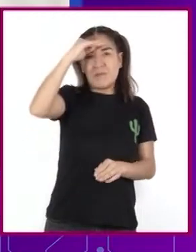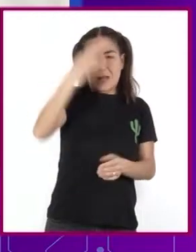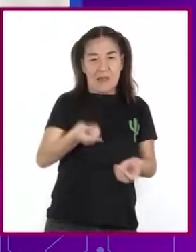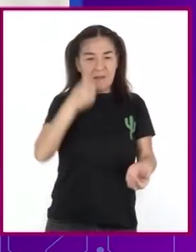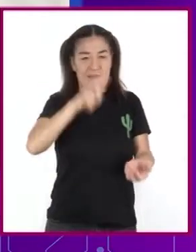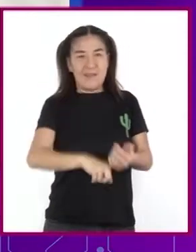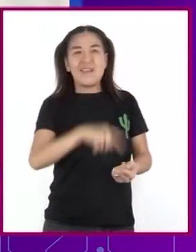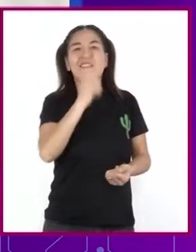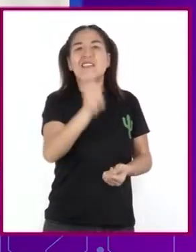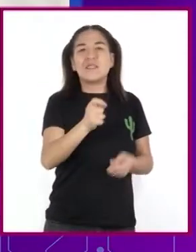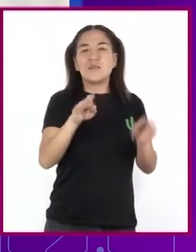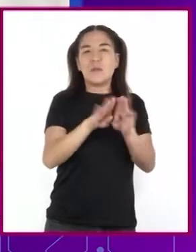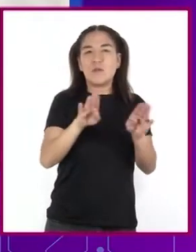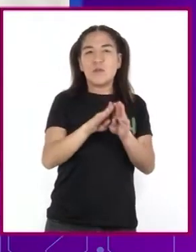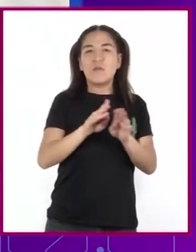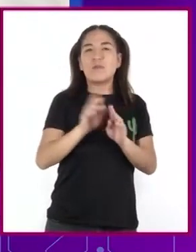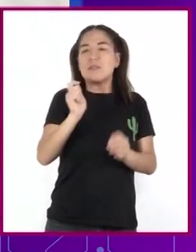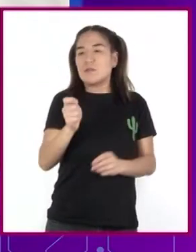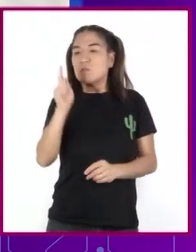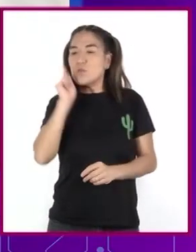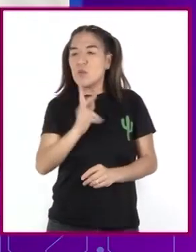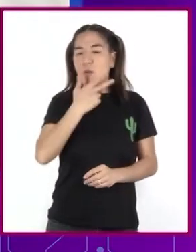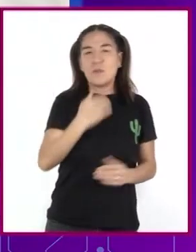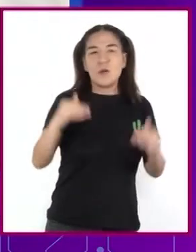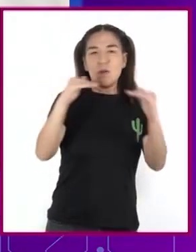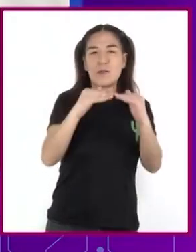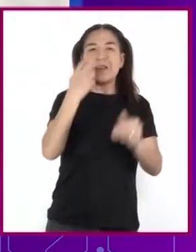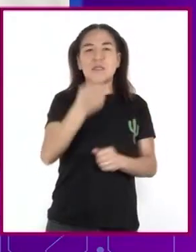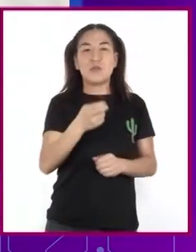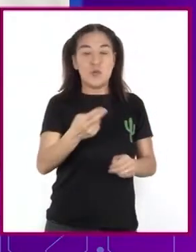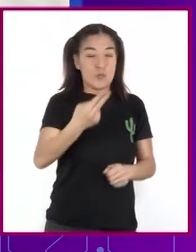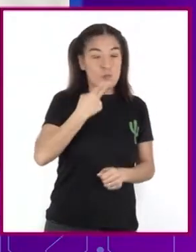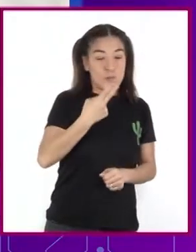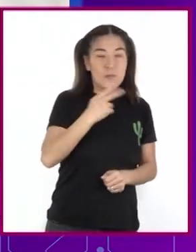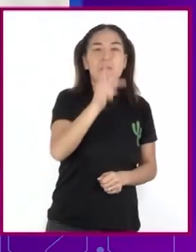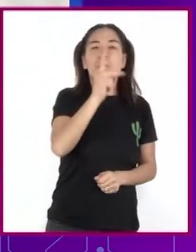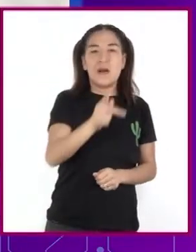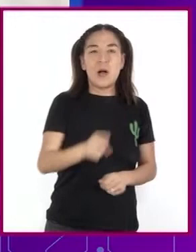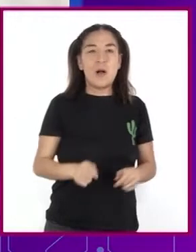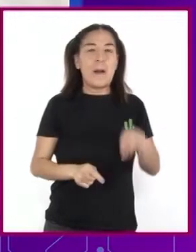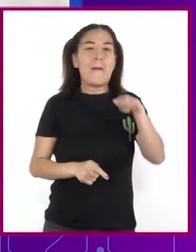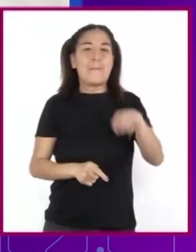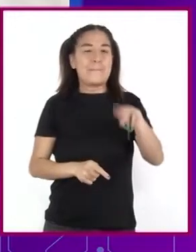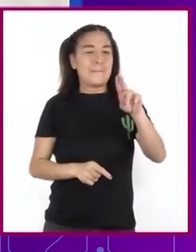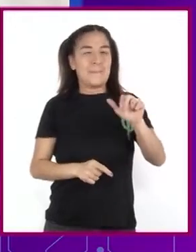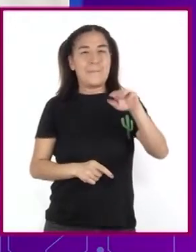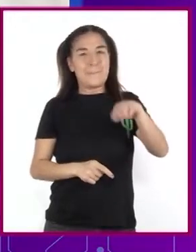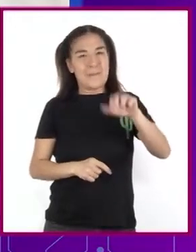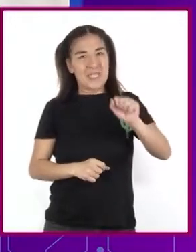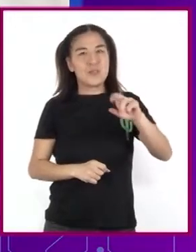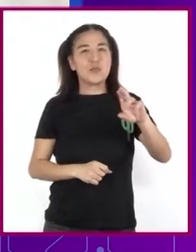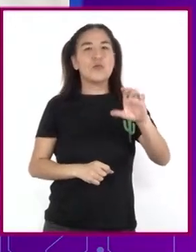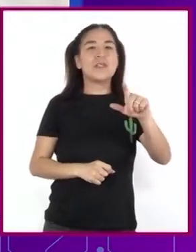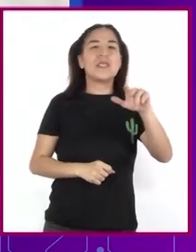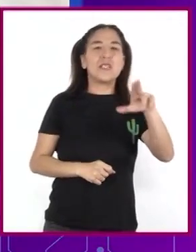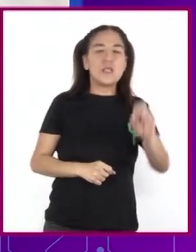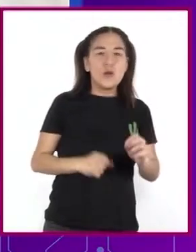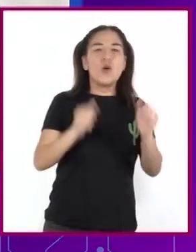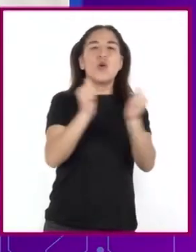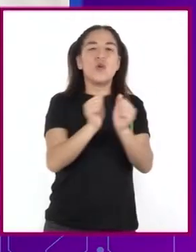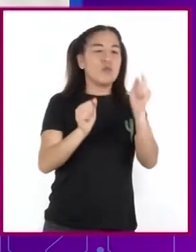género, de tal manera que utiliza palabras en masculino para referirse tanto a mujeres como a